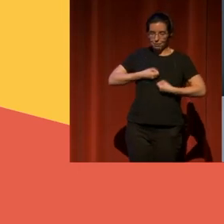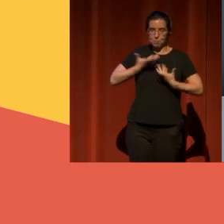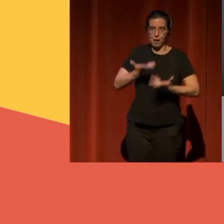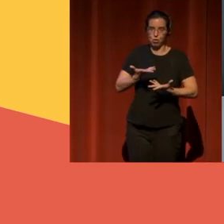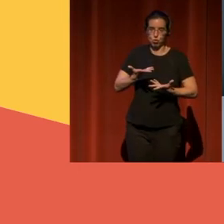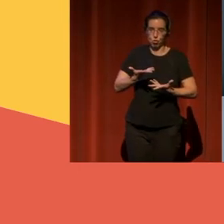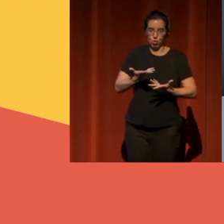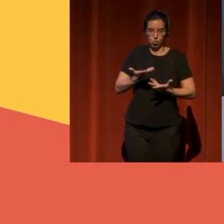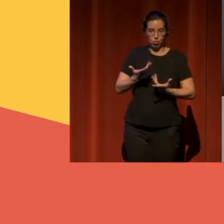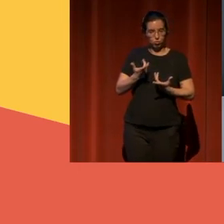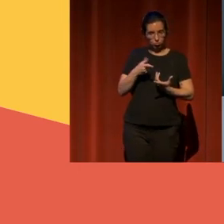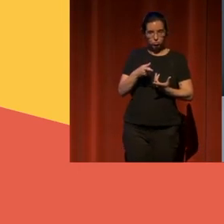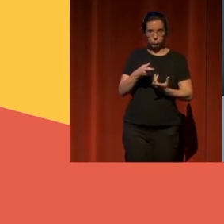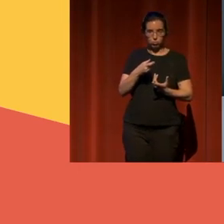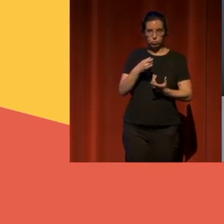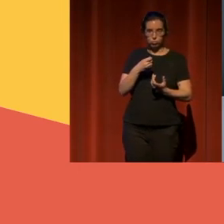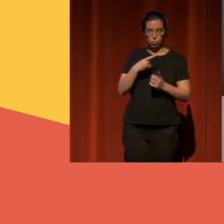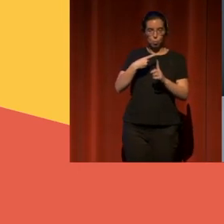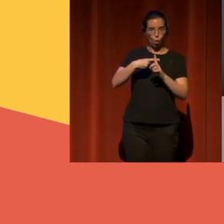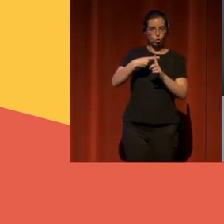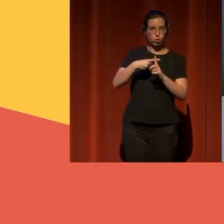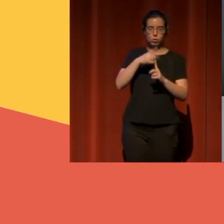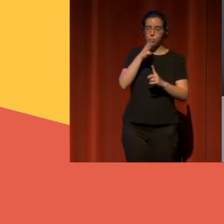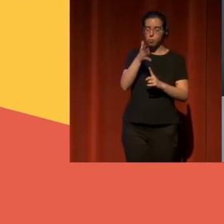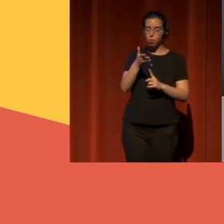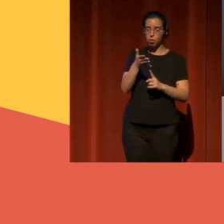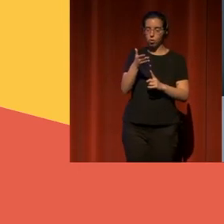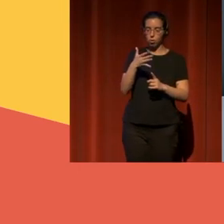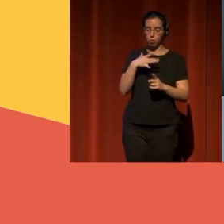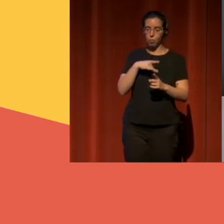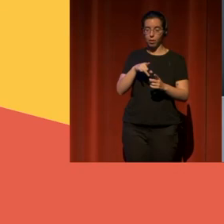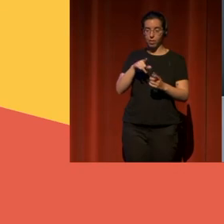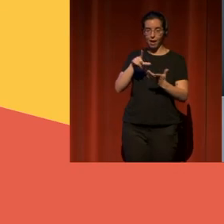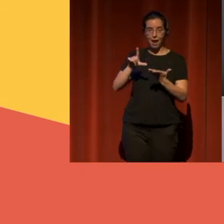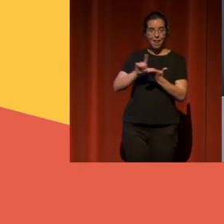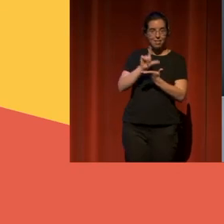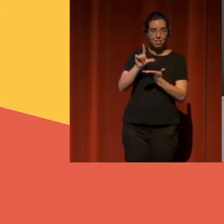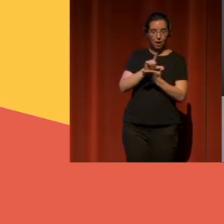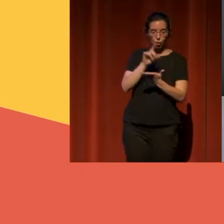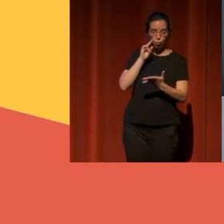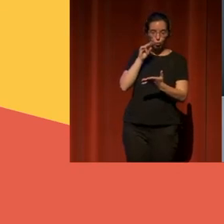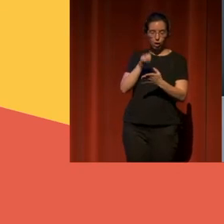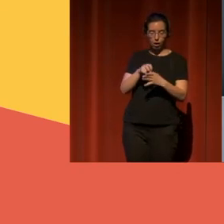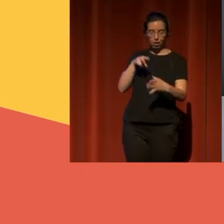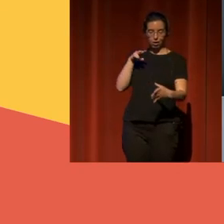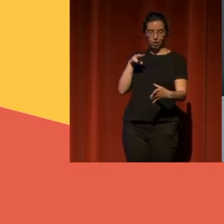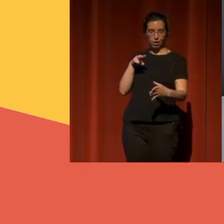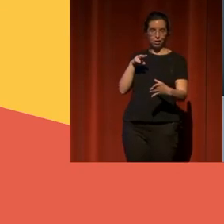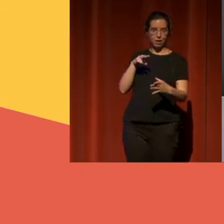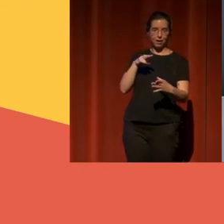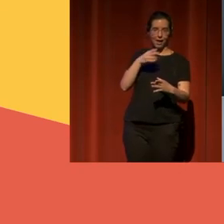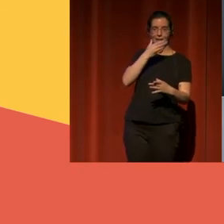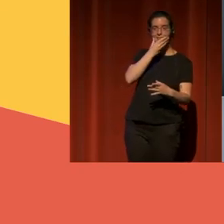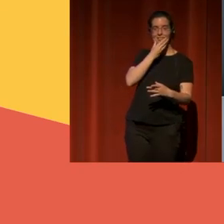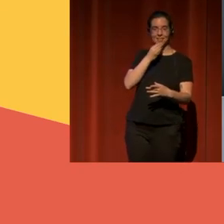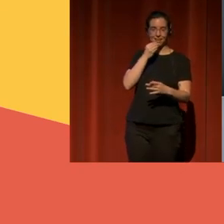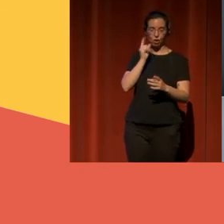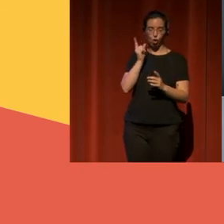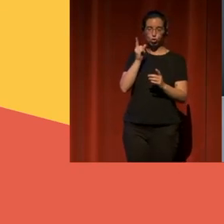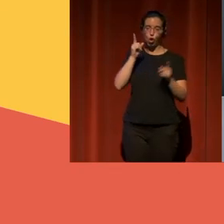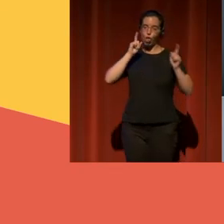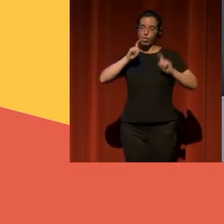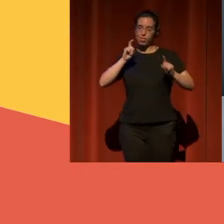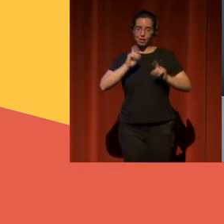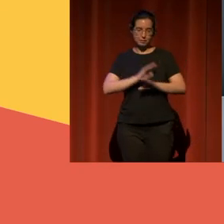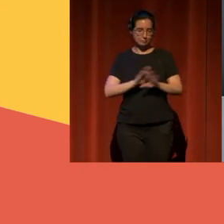que nos lleva a observar esta literatura con criterios estéticos más que didácticos, ¿no? El